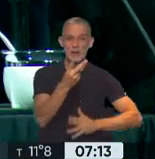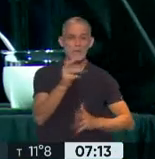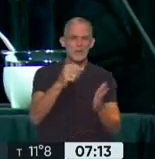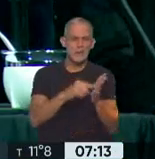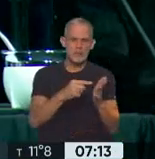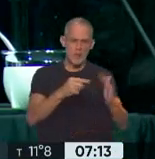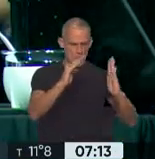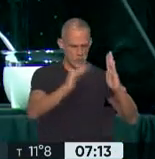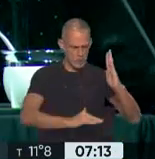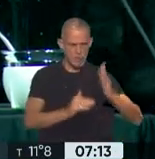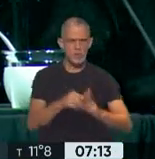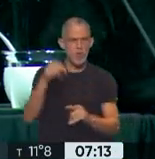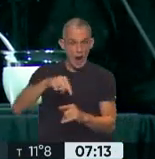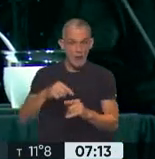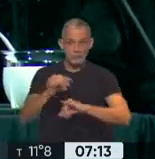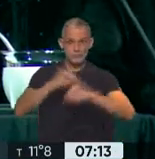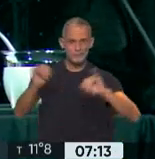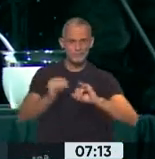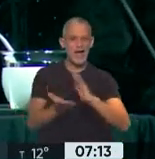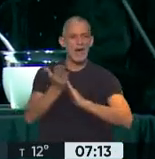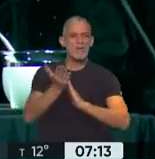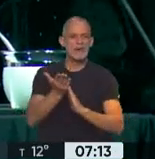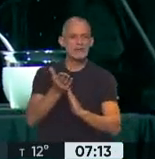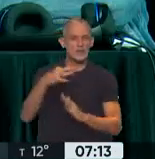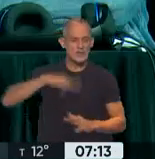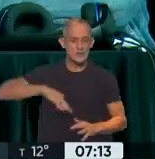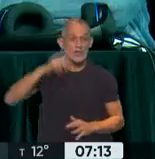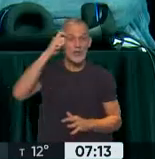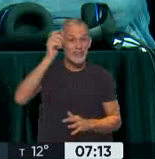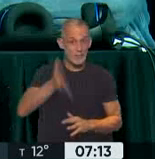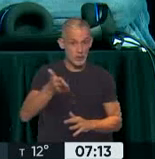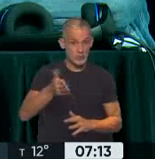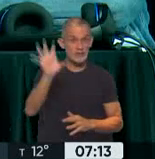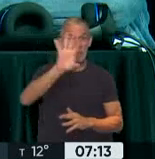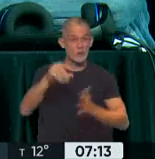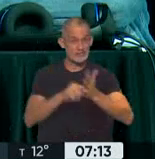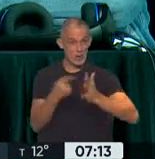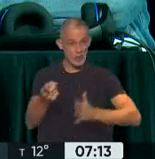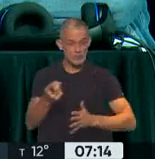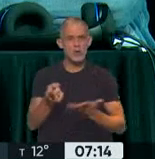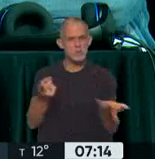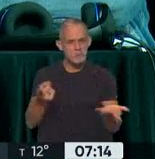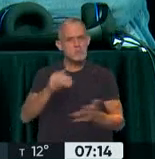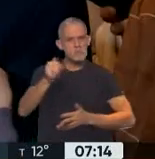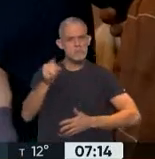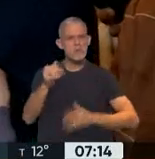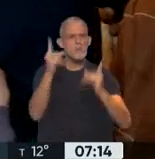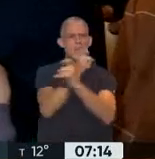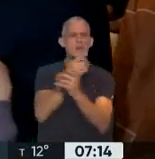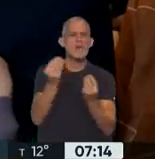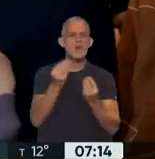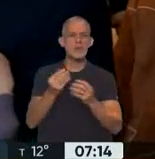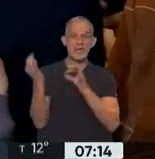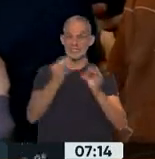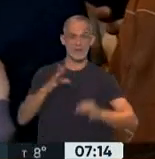hoy anunciaba que hay un aumento salarial adicional de 10 puntos en la provincia de Buenos Aires y decía y reconocía que el problema es que cuando